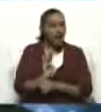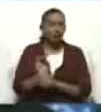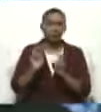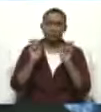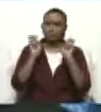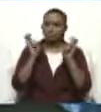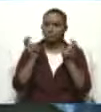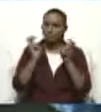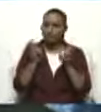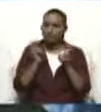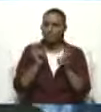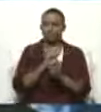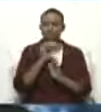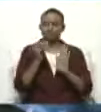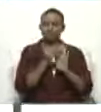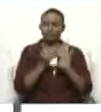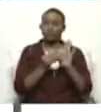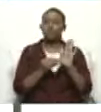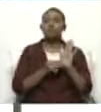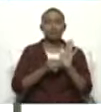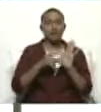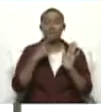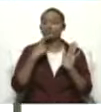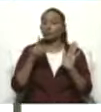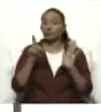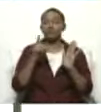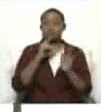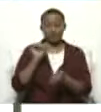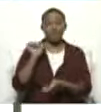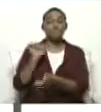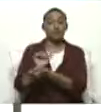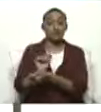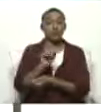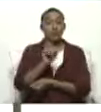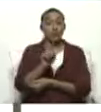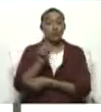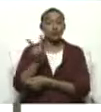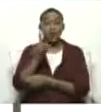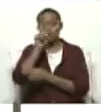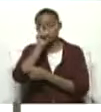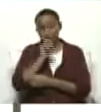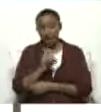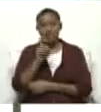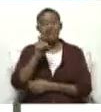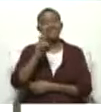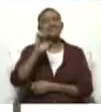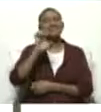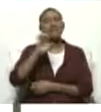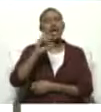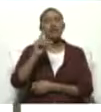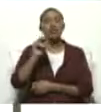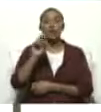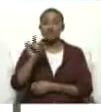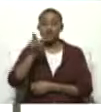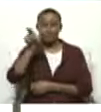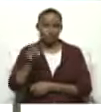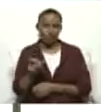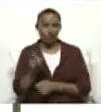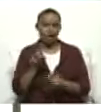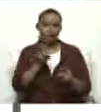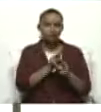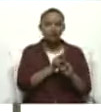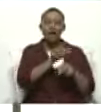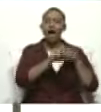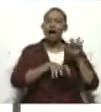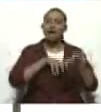se establece como delito la zoofilia en este aspecto con una pena de 1 a 2 años. Se sugiere establecer